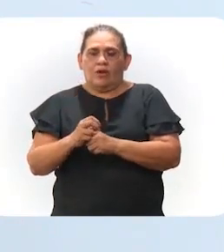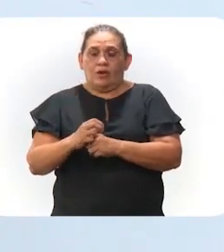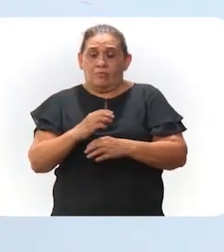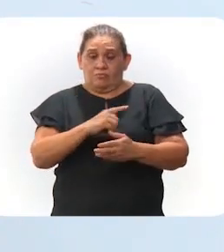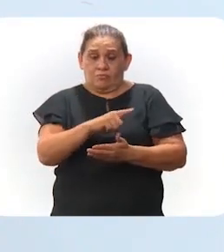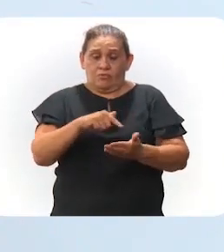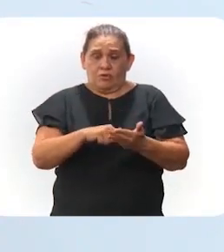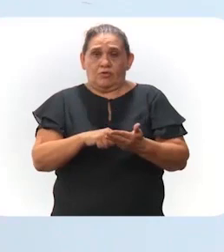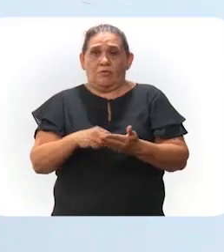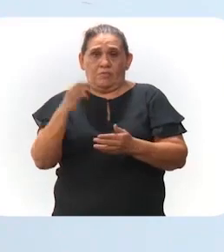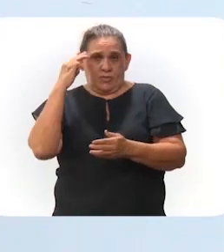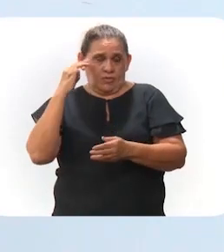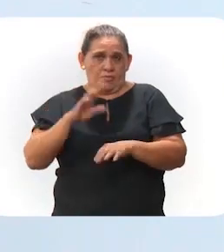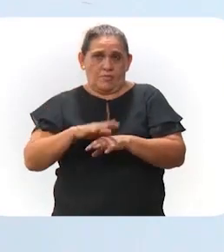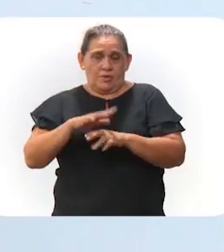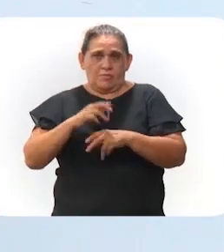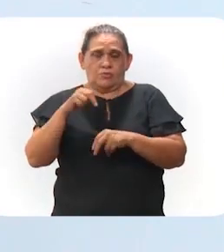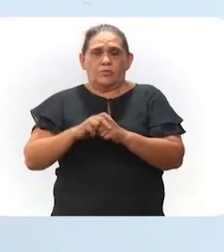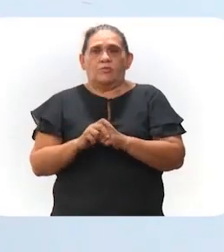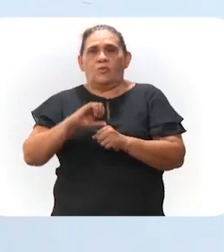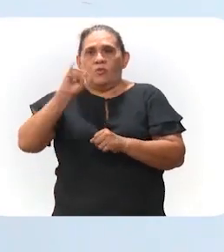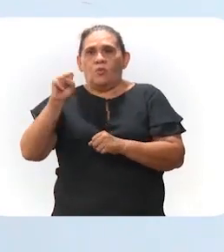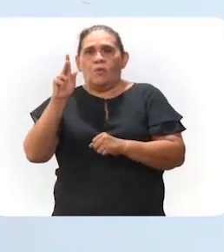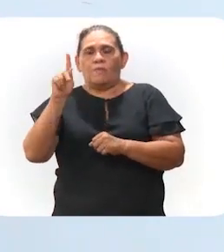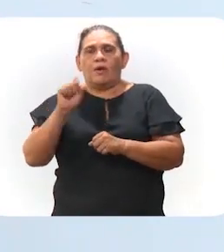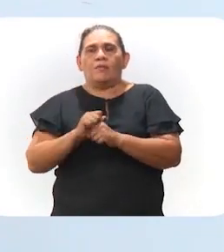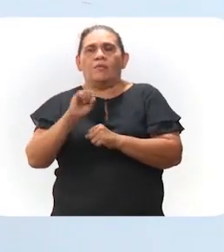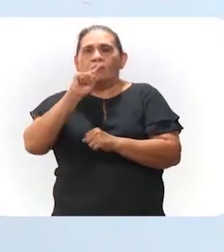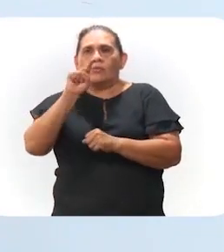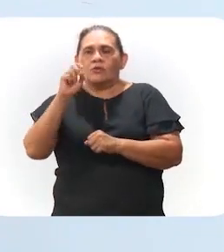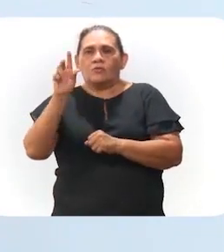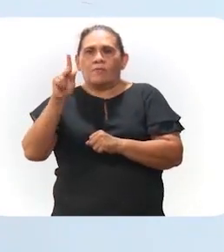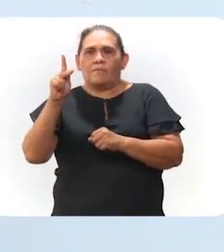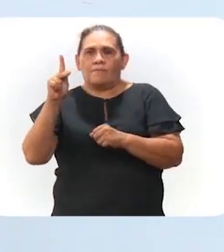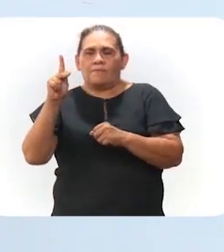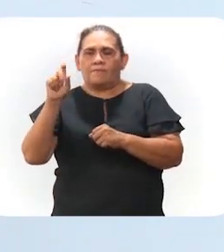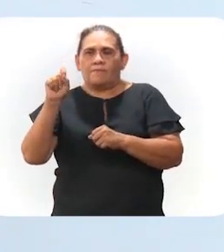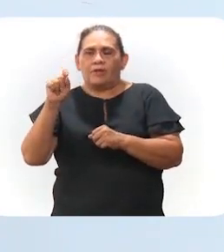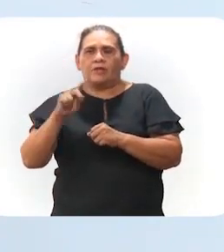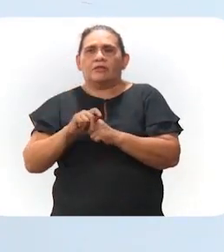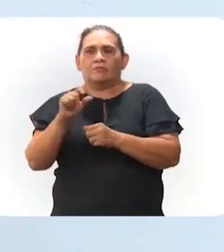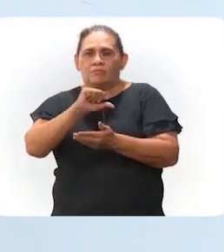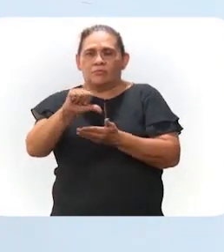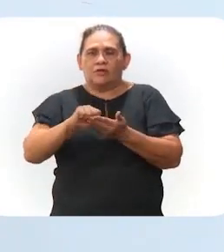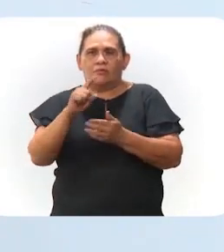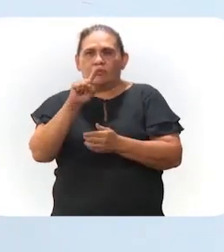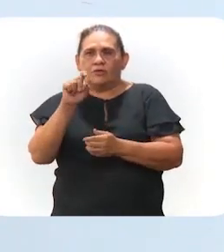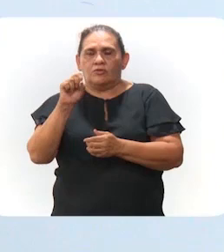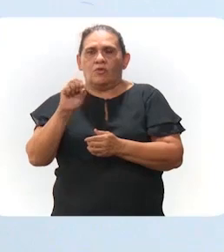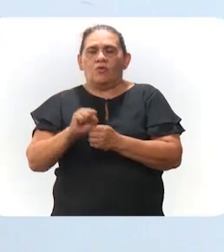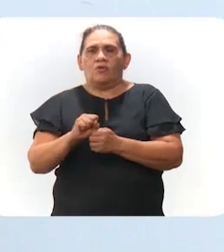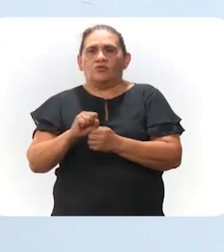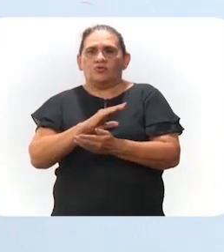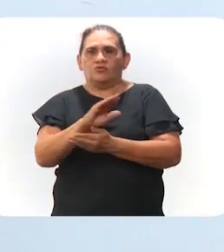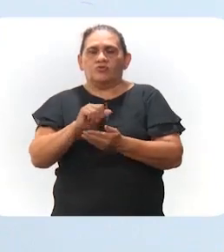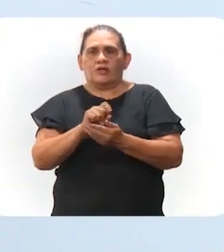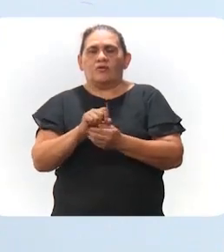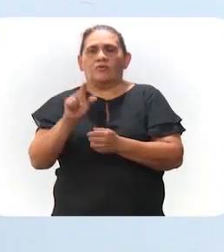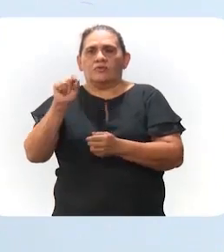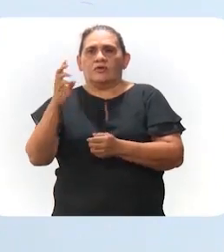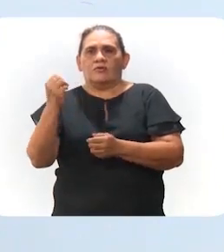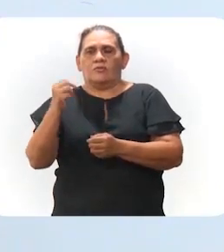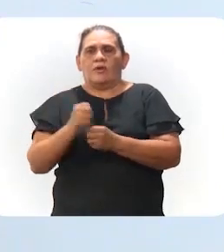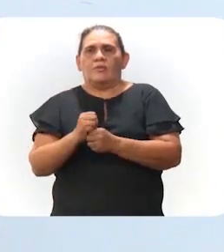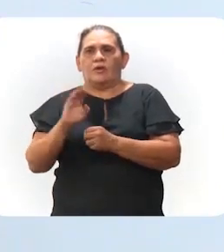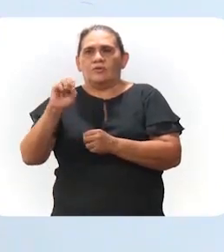con mayor número de personas contagiadas son Juan Pablo II con 120, Centro 108, Ciudad Cauquel 79,